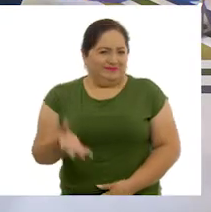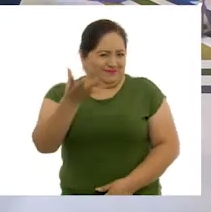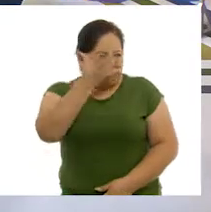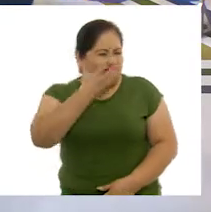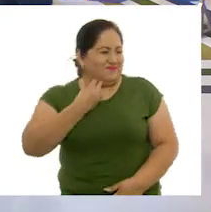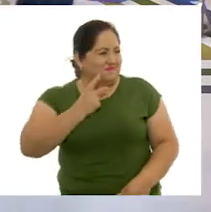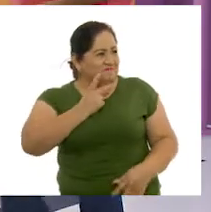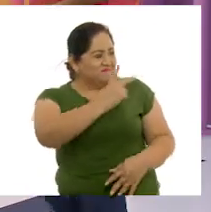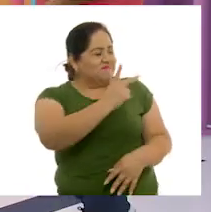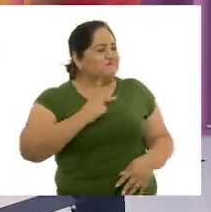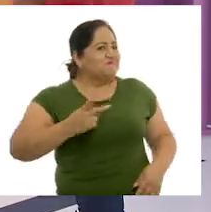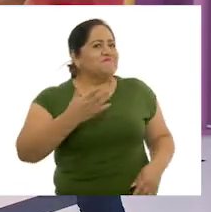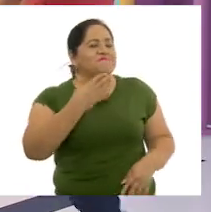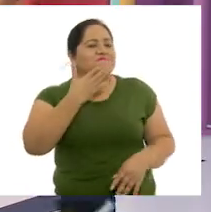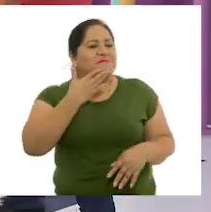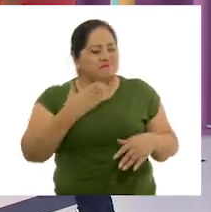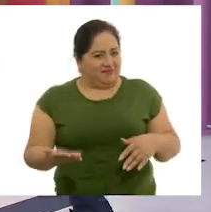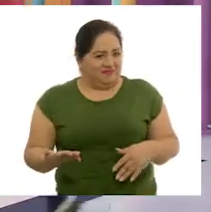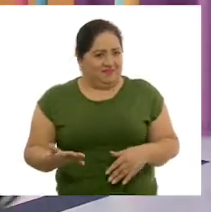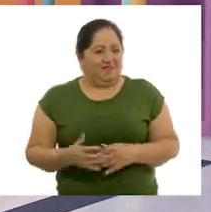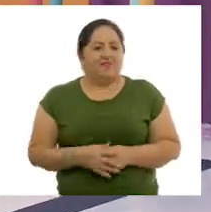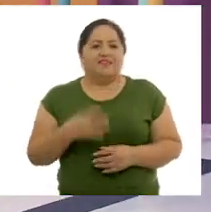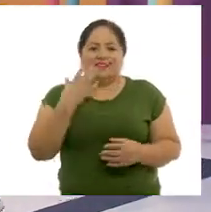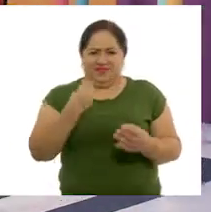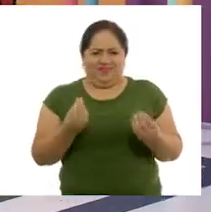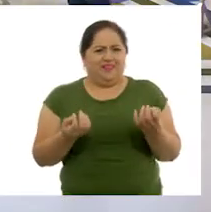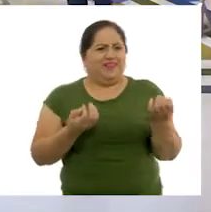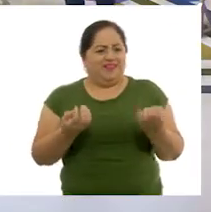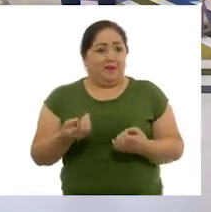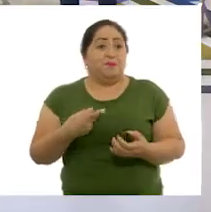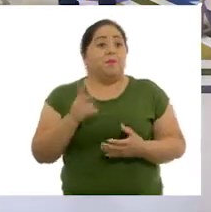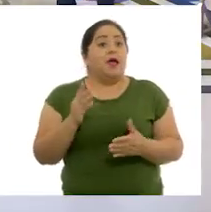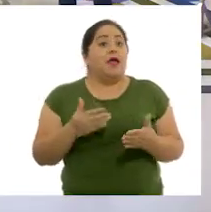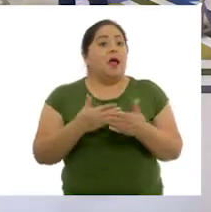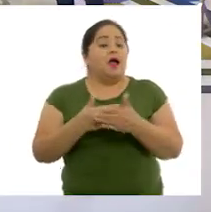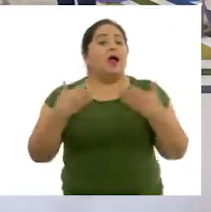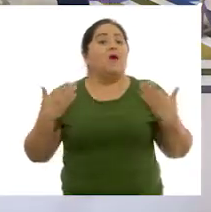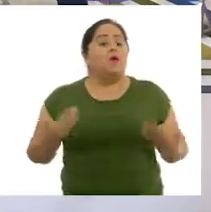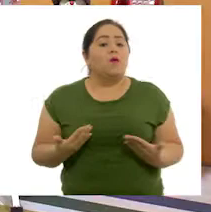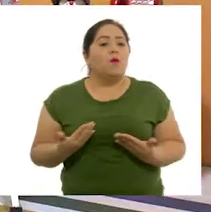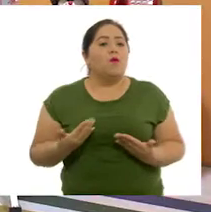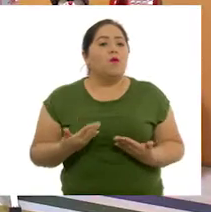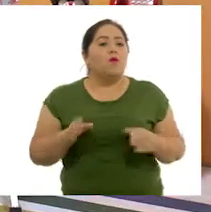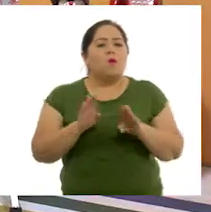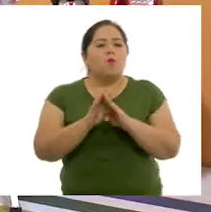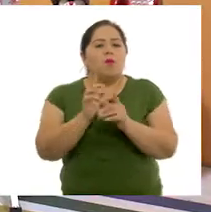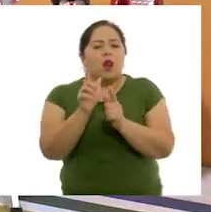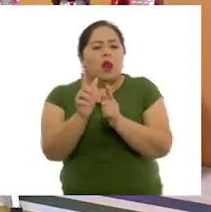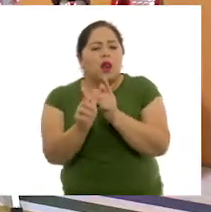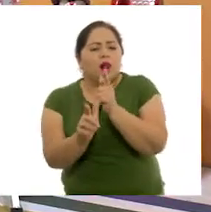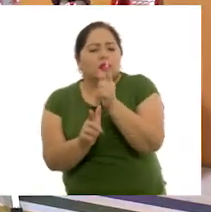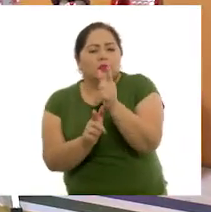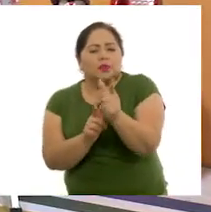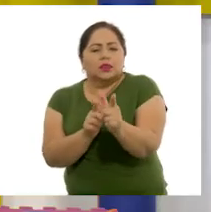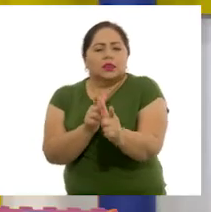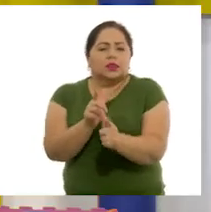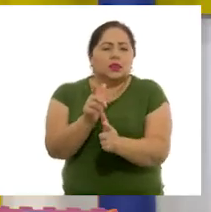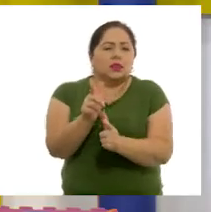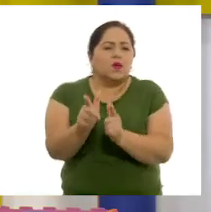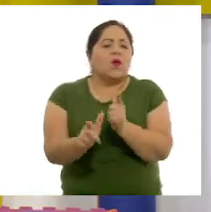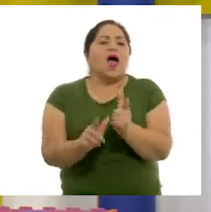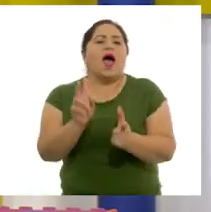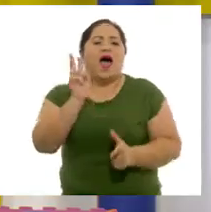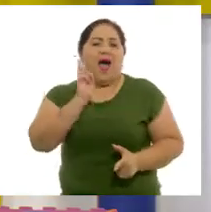Salió. Sí, muy bonito el ejercicio. Pero ahora, ¿cómo se verá en cámara lenta? ¿En cámara